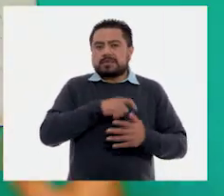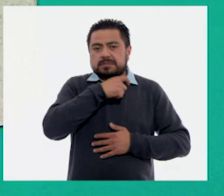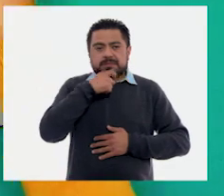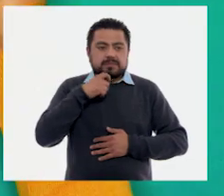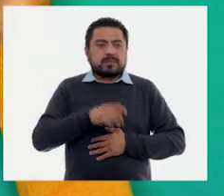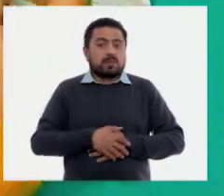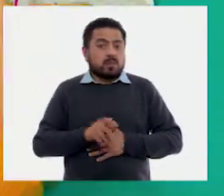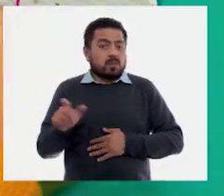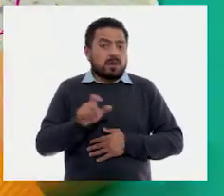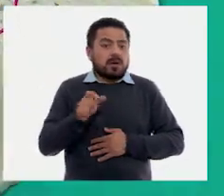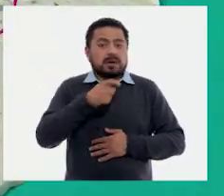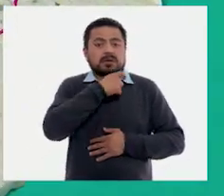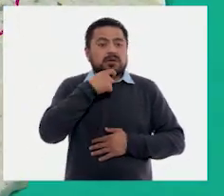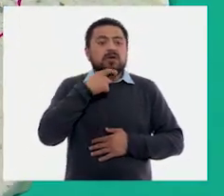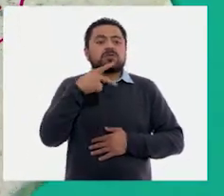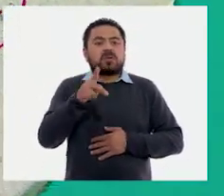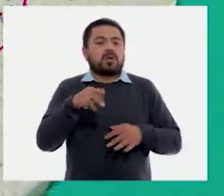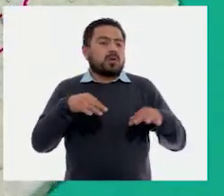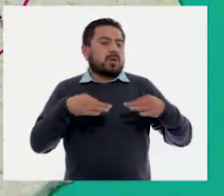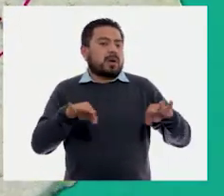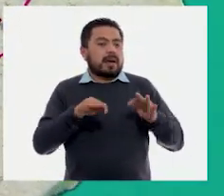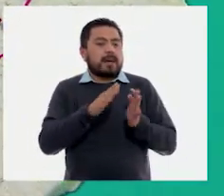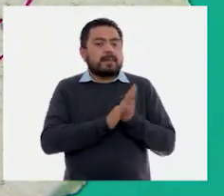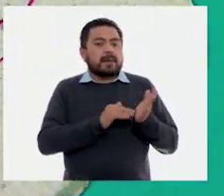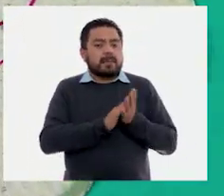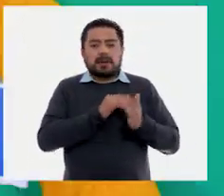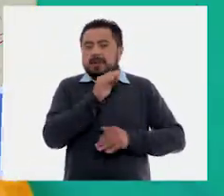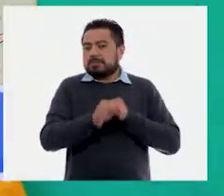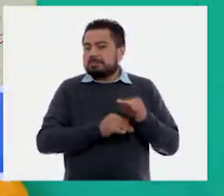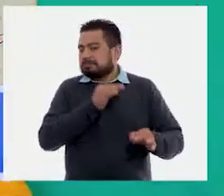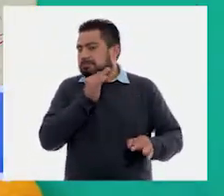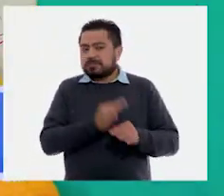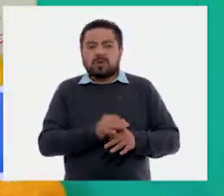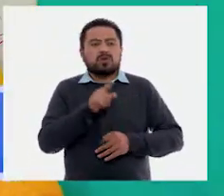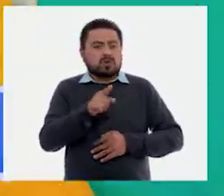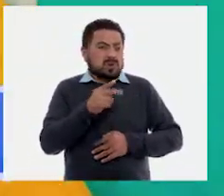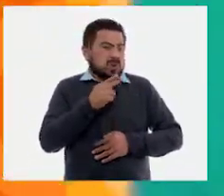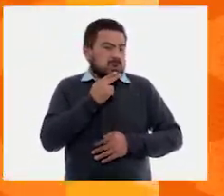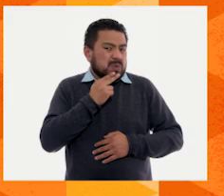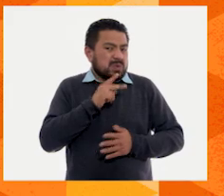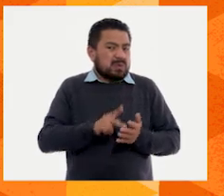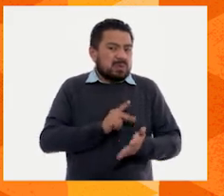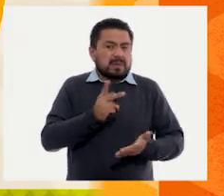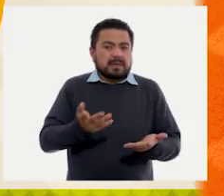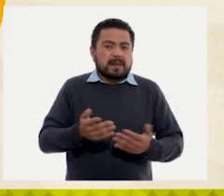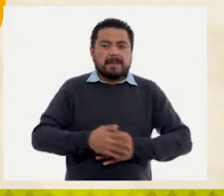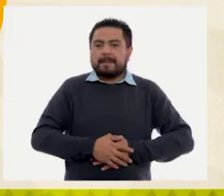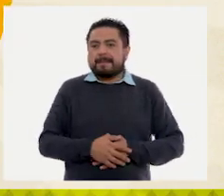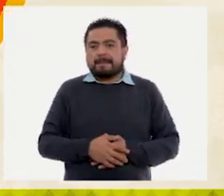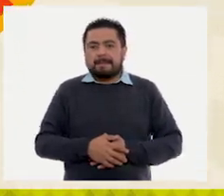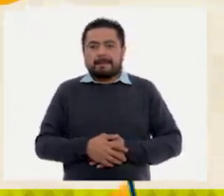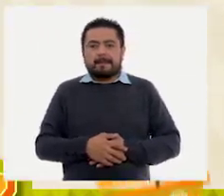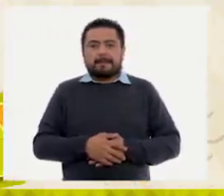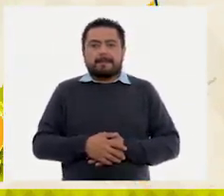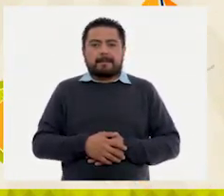la manta esté seca, tu hoja de papel estará lista. ¡Utilízala!